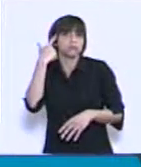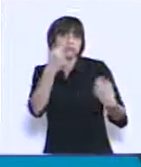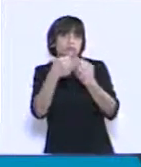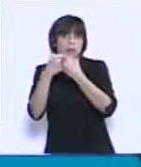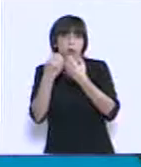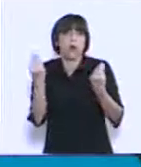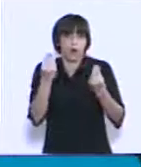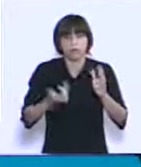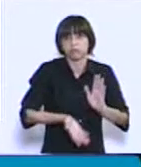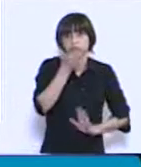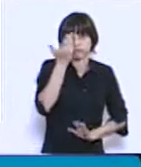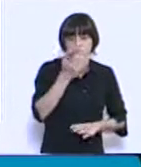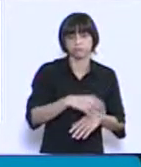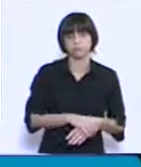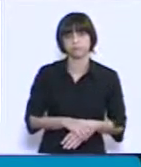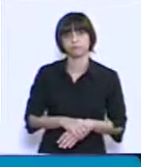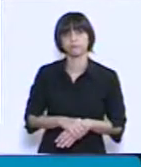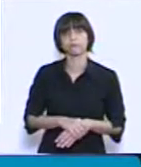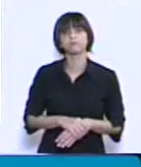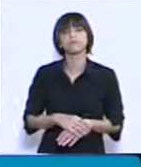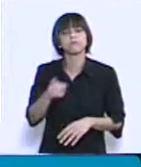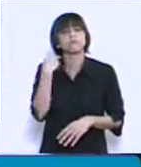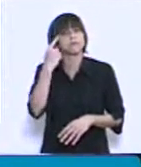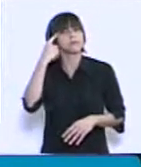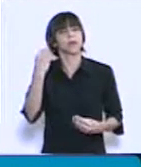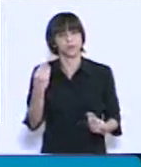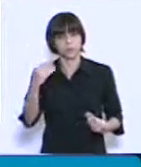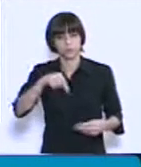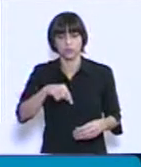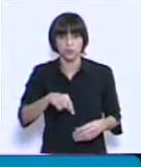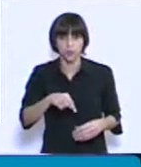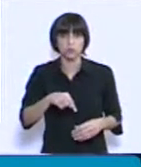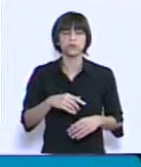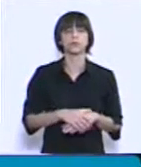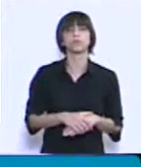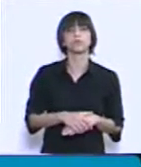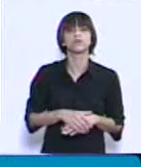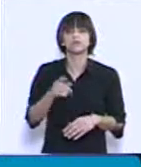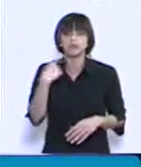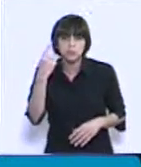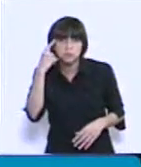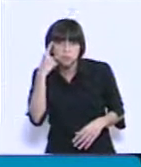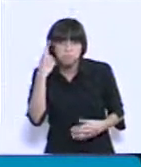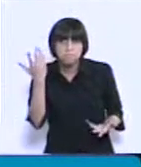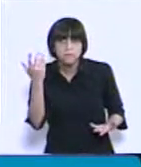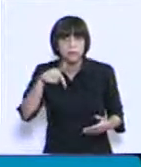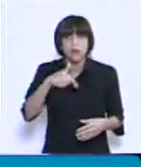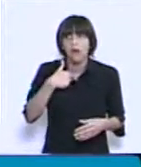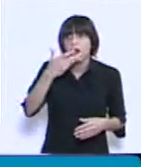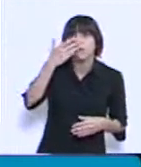capacidad adquisitiva. ¿Qué entendemos hoy nosotros, Presidenta, que se está haciendo? Solamente se está hablando